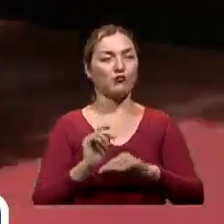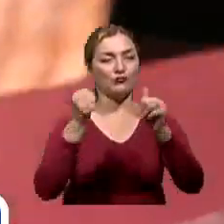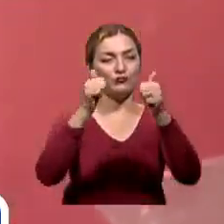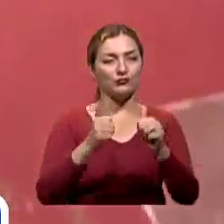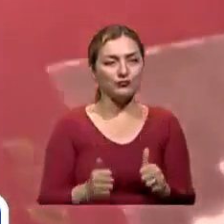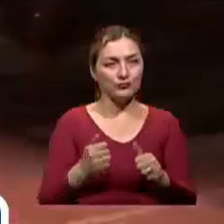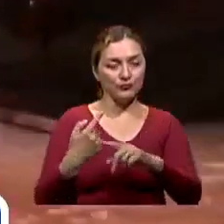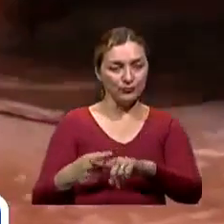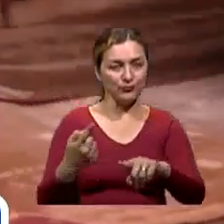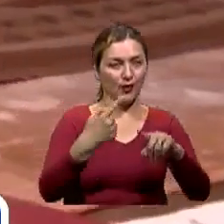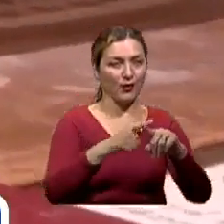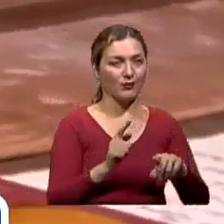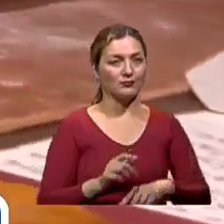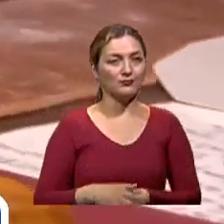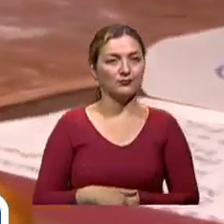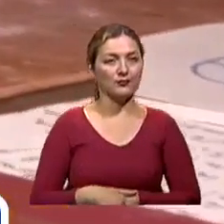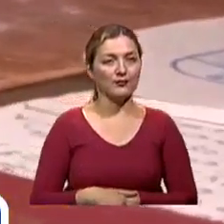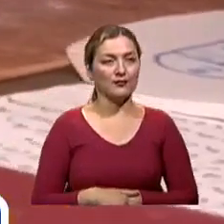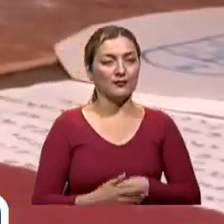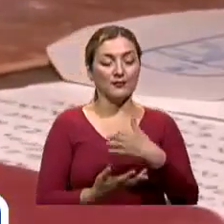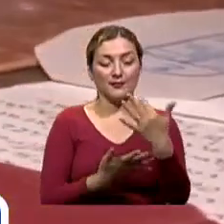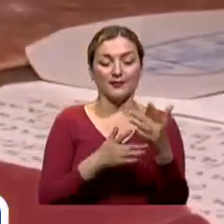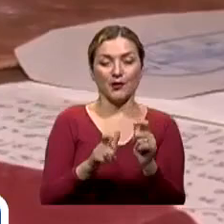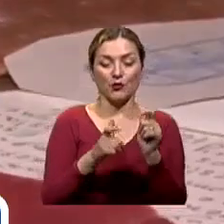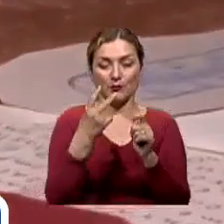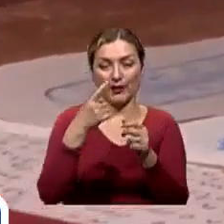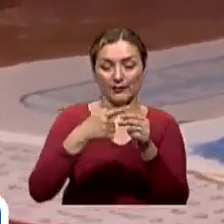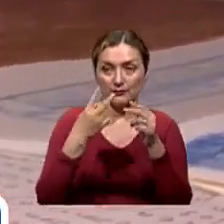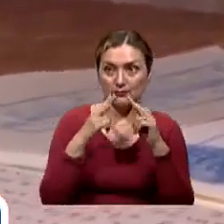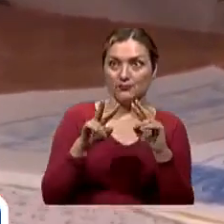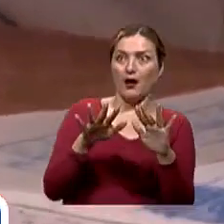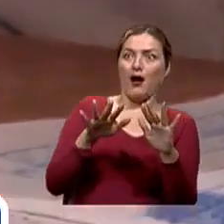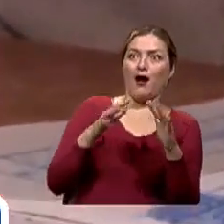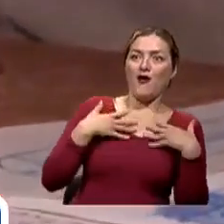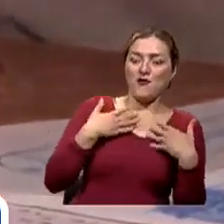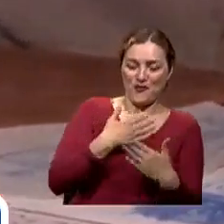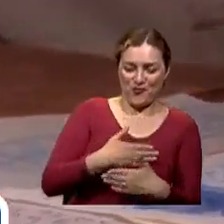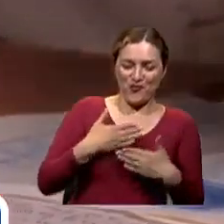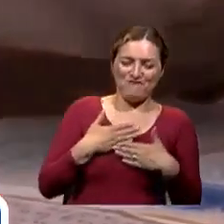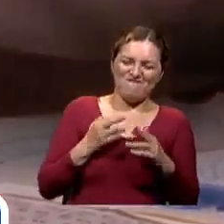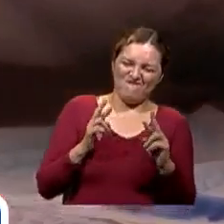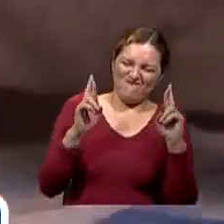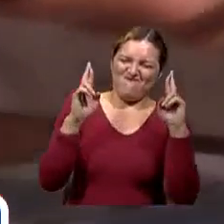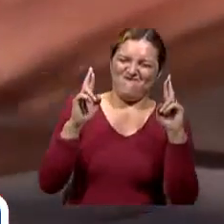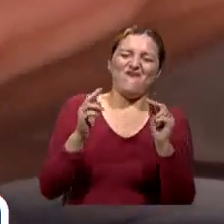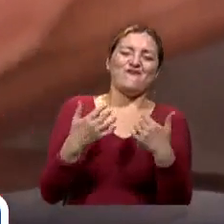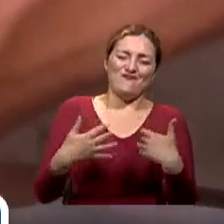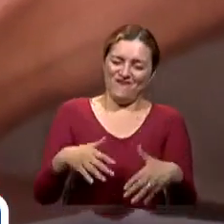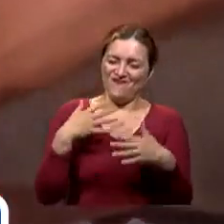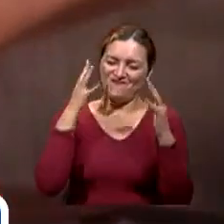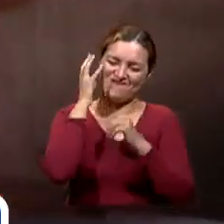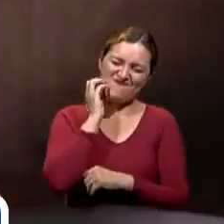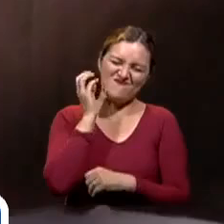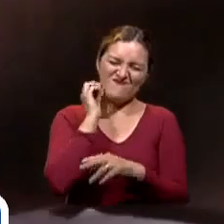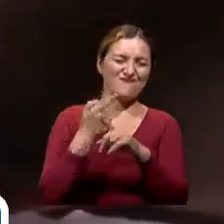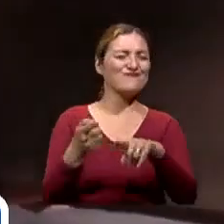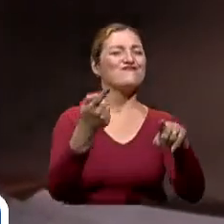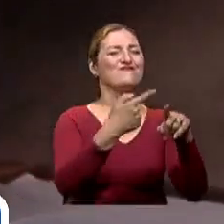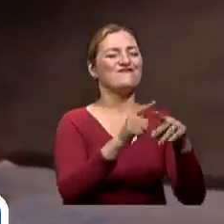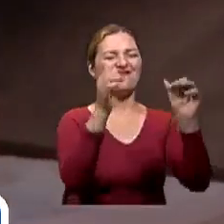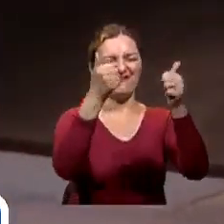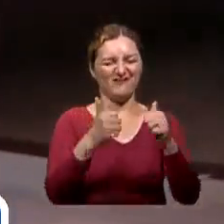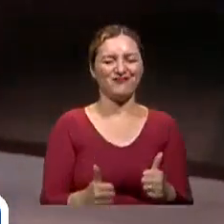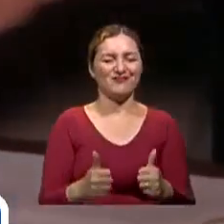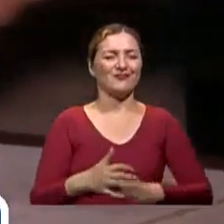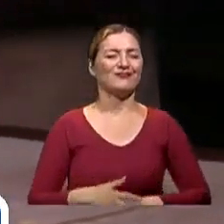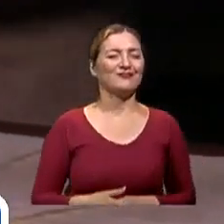con los lenguajes distintos, diversos, y esperamos que para el público de Quito puedan disfrutar de esta experiencia de distintos registros